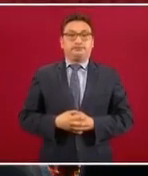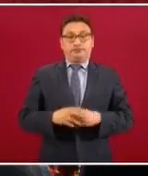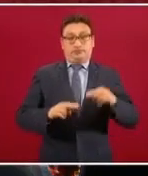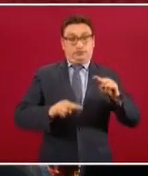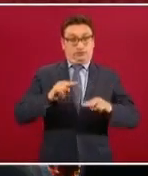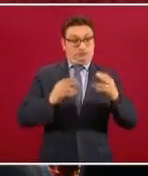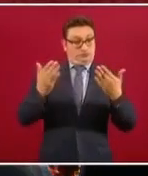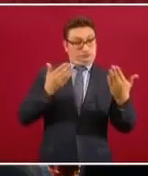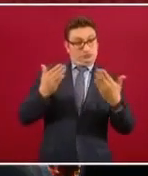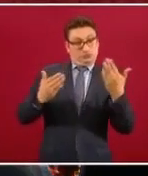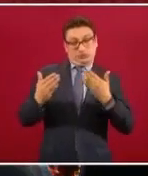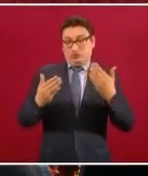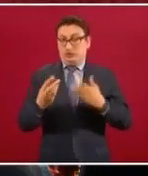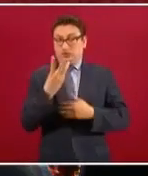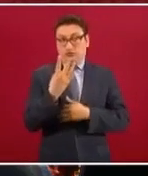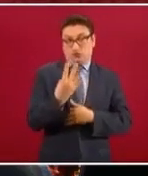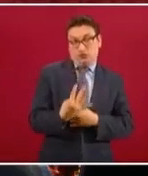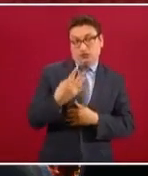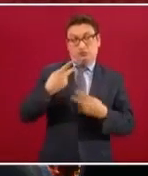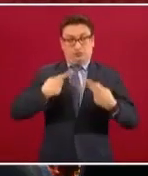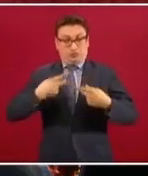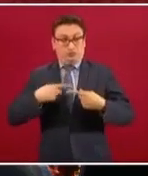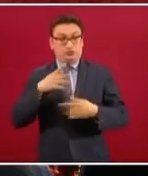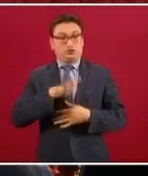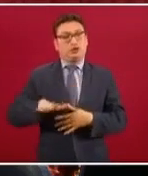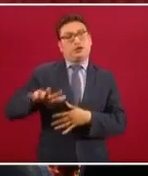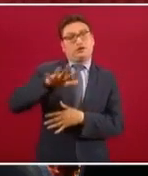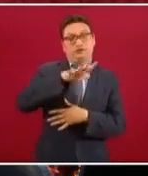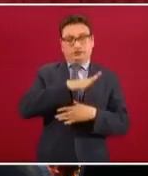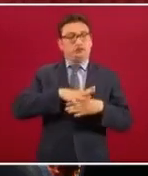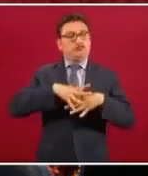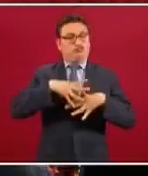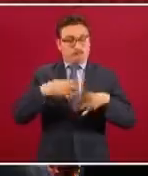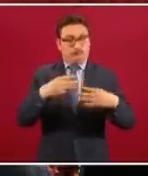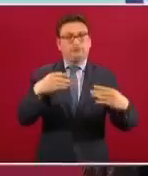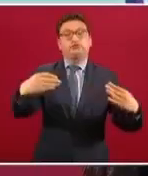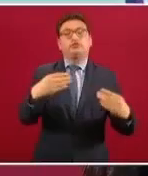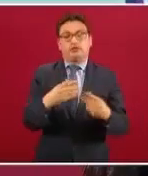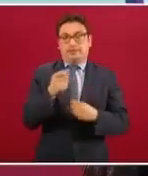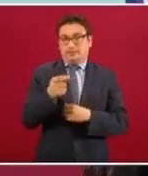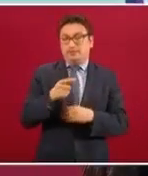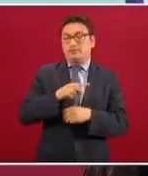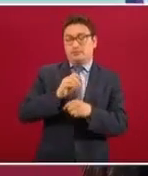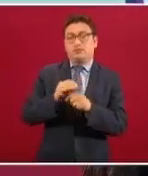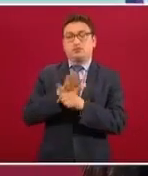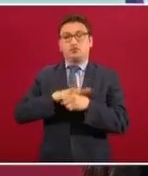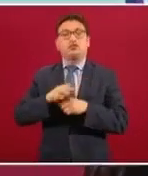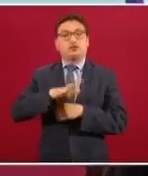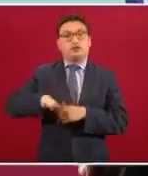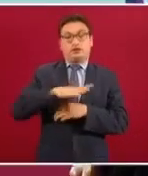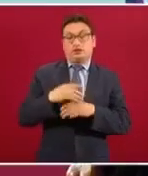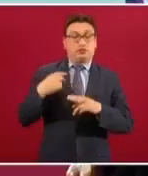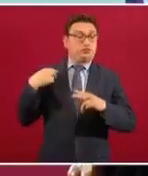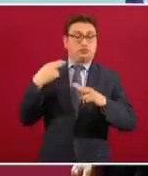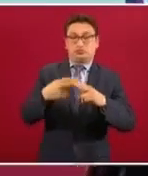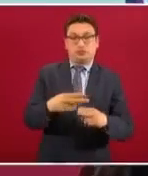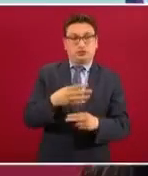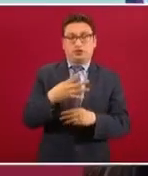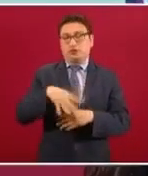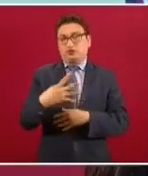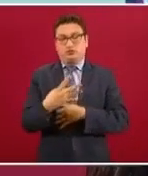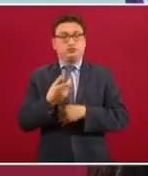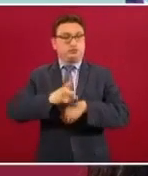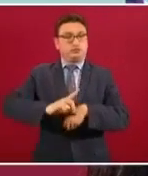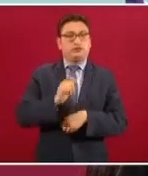proporción, 3/4 partes de las personas han sido infectadas con el virus en los últimos 14 días. Esto quiere decir que